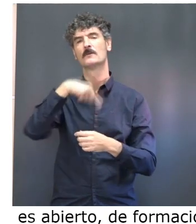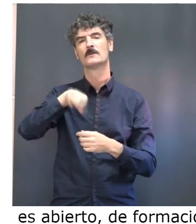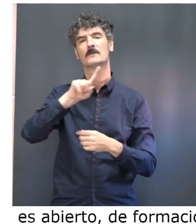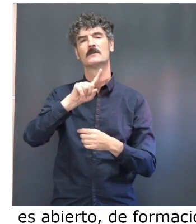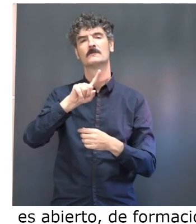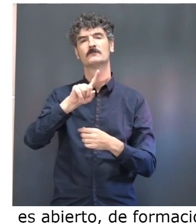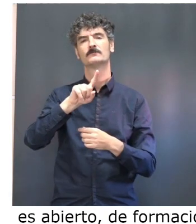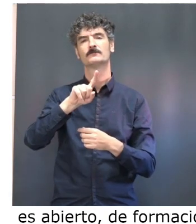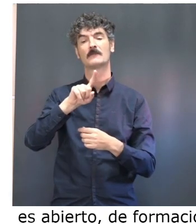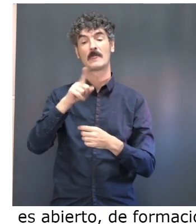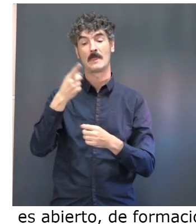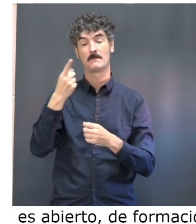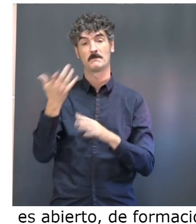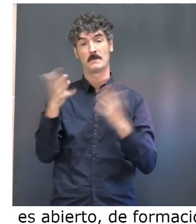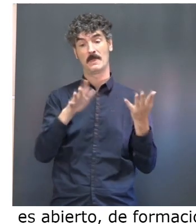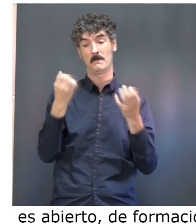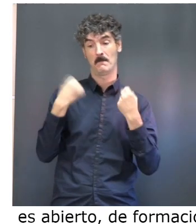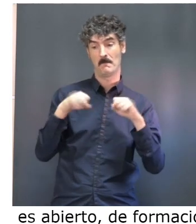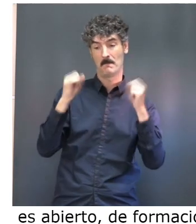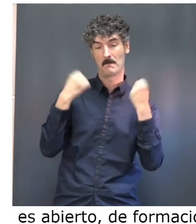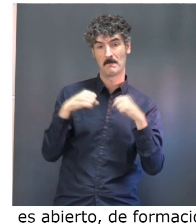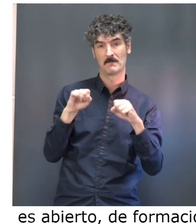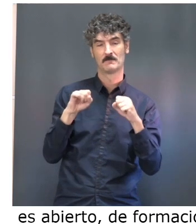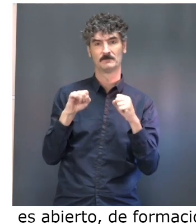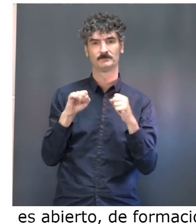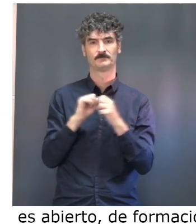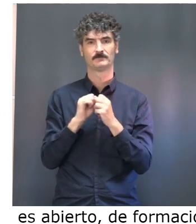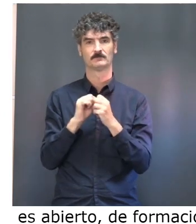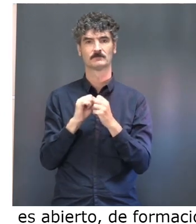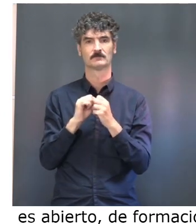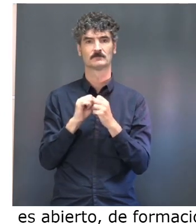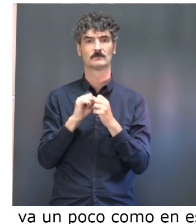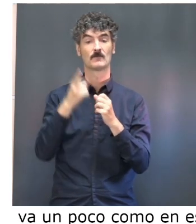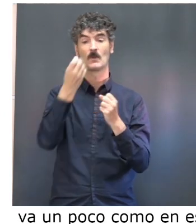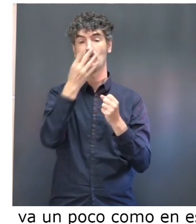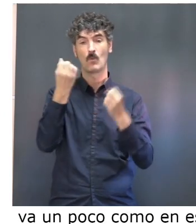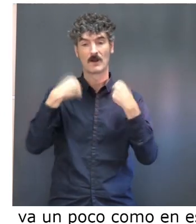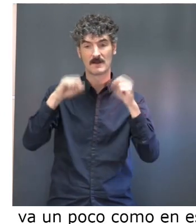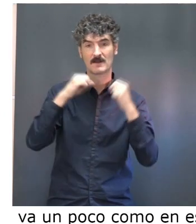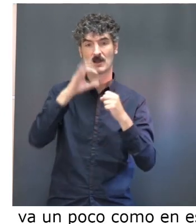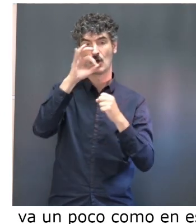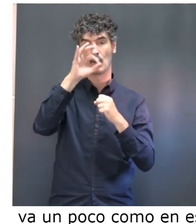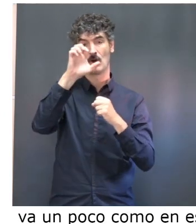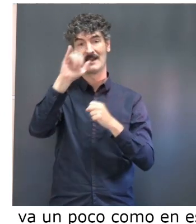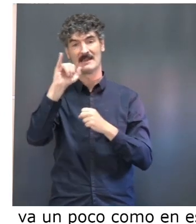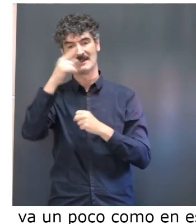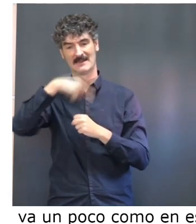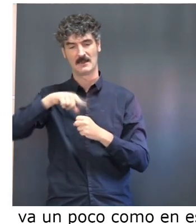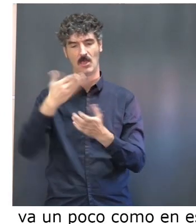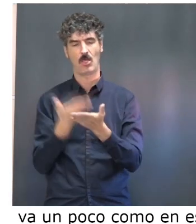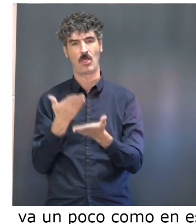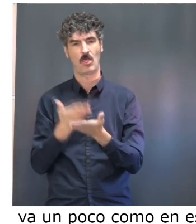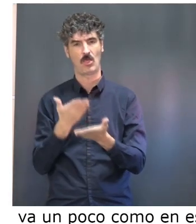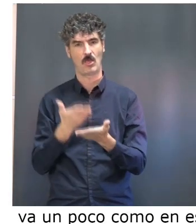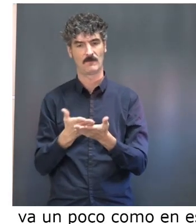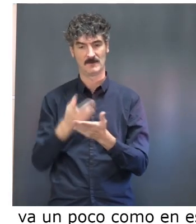pues si esta práctica, ¿no? Que espero que en otro tiempo pueda decir, pues mira, una buena práctica de la OEI es esta y está documentada y